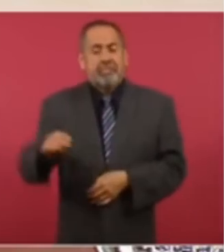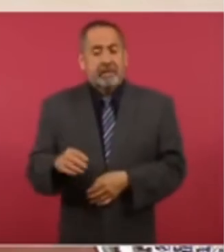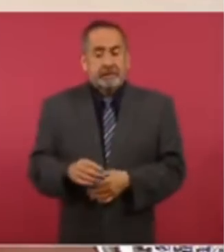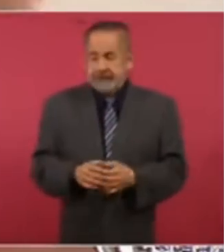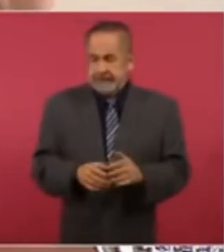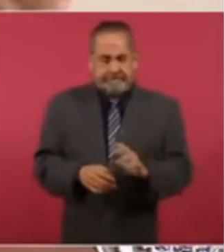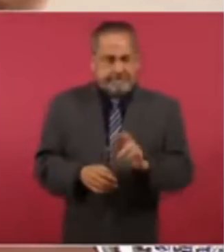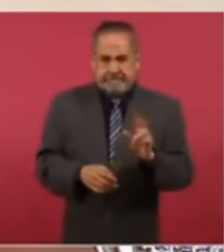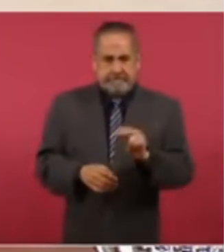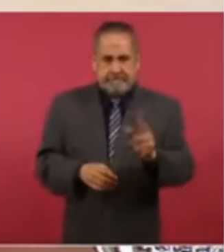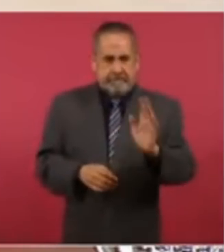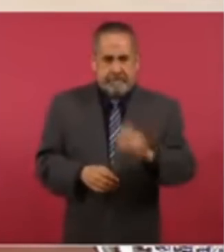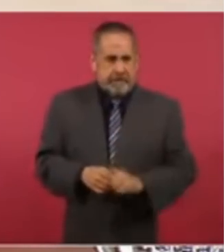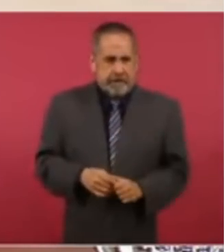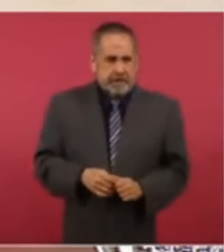a